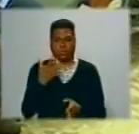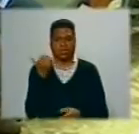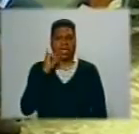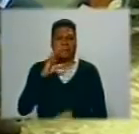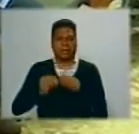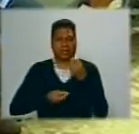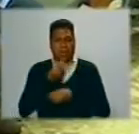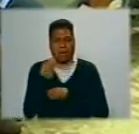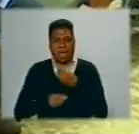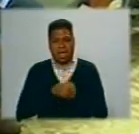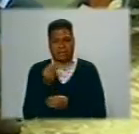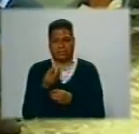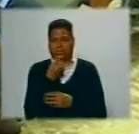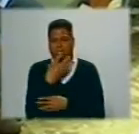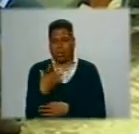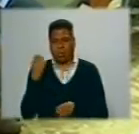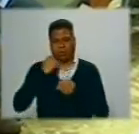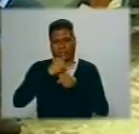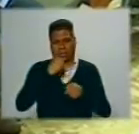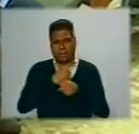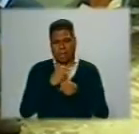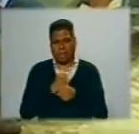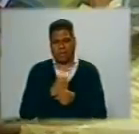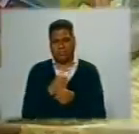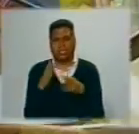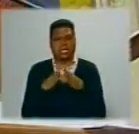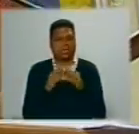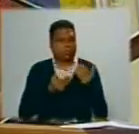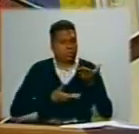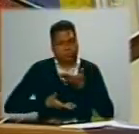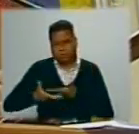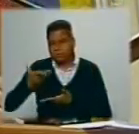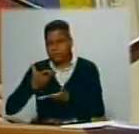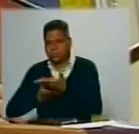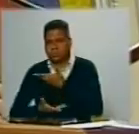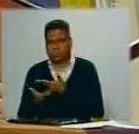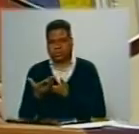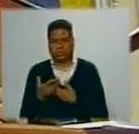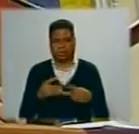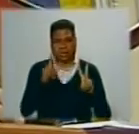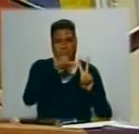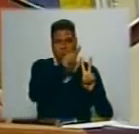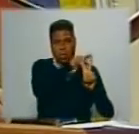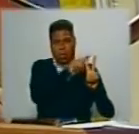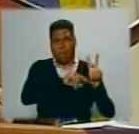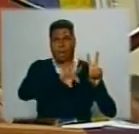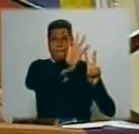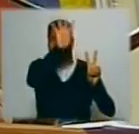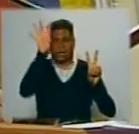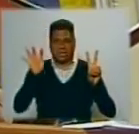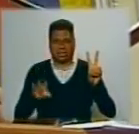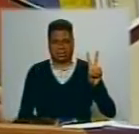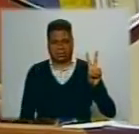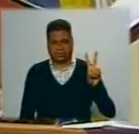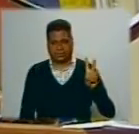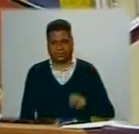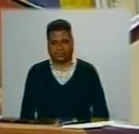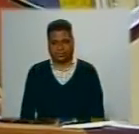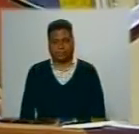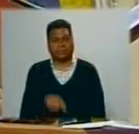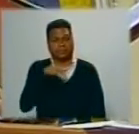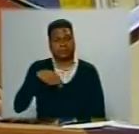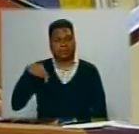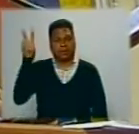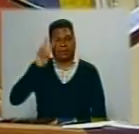cumplido mediante los buenos oficios y las negociaciones entre las partes. Considerando que el Estado venezolano